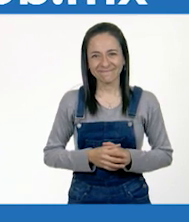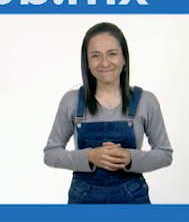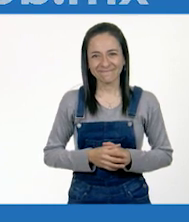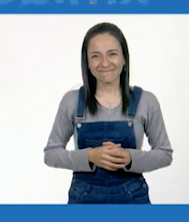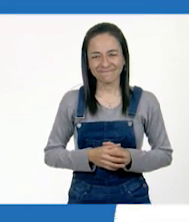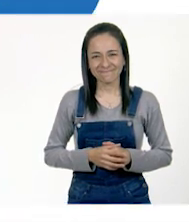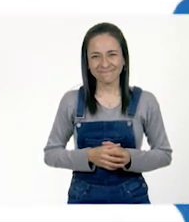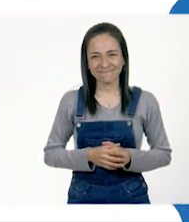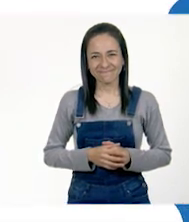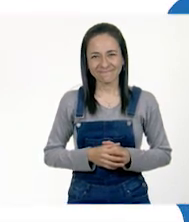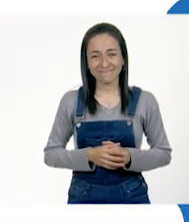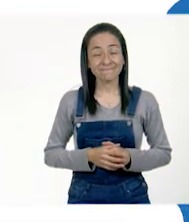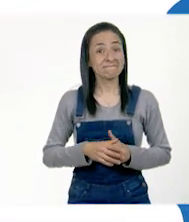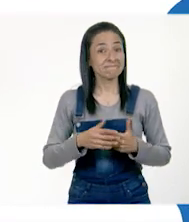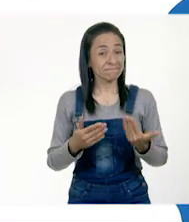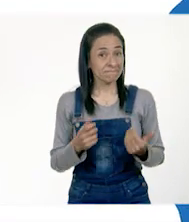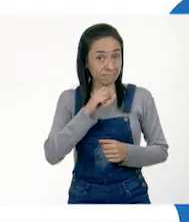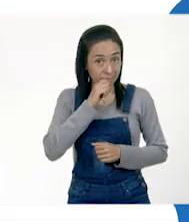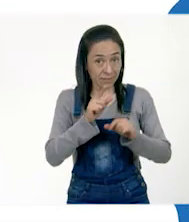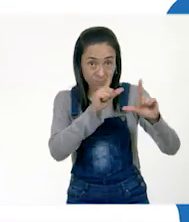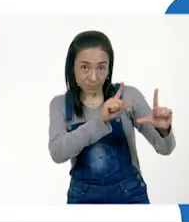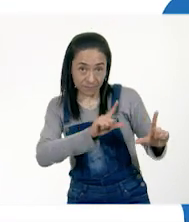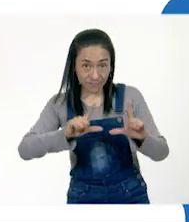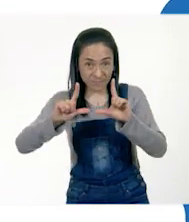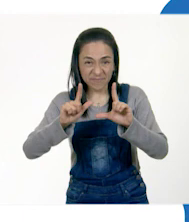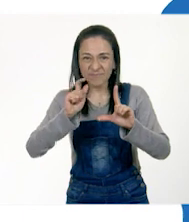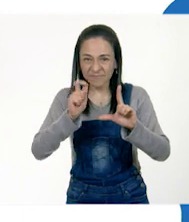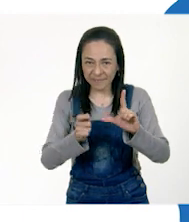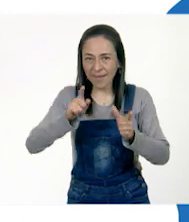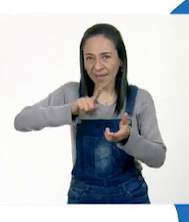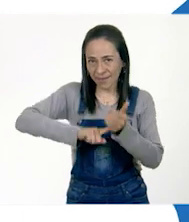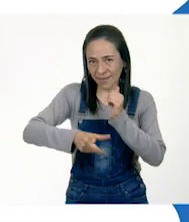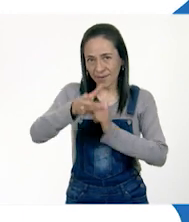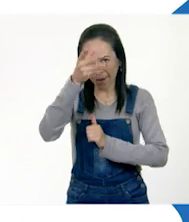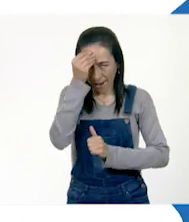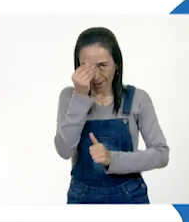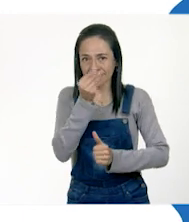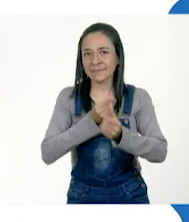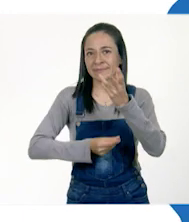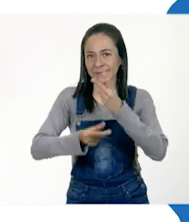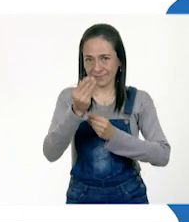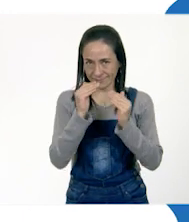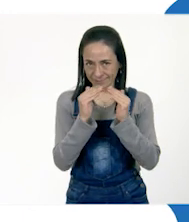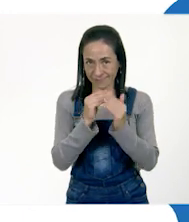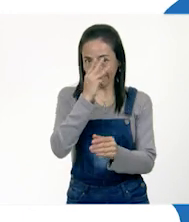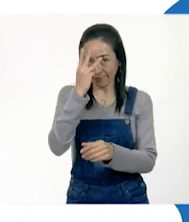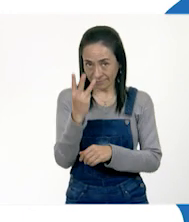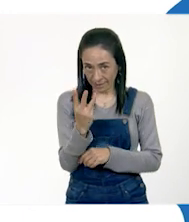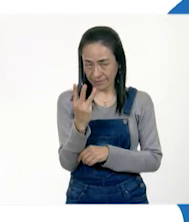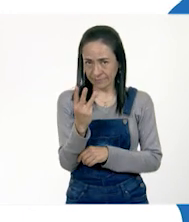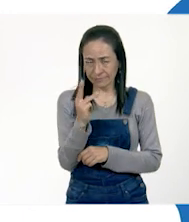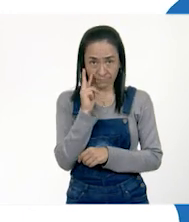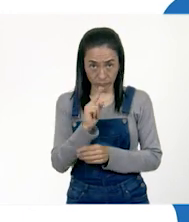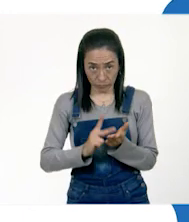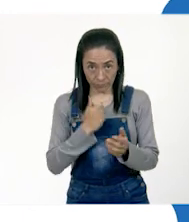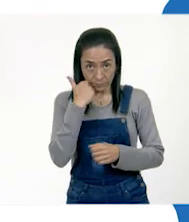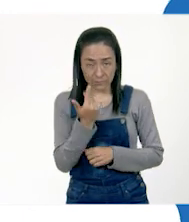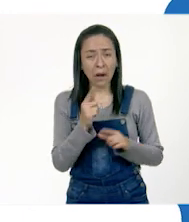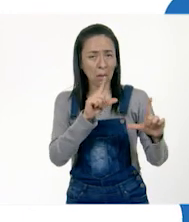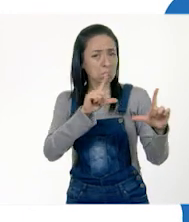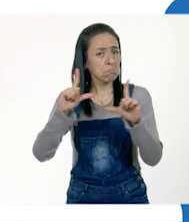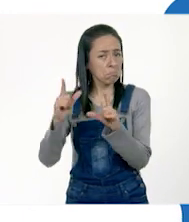conaliteg.cep.gob.mx. Si quieres volver a ver los programas de Aprende en Casa 3, los puedes encontrar en la siguiente liga,